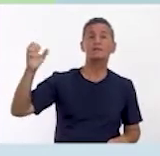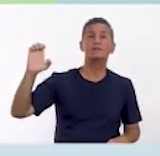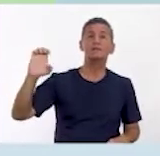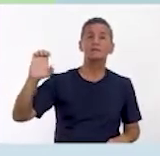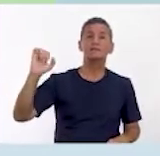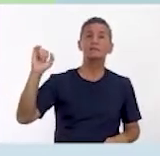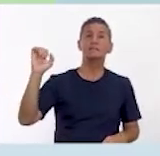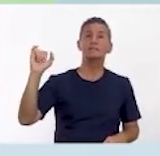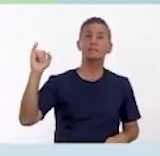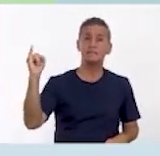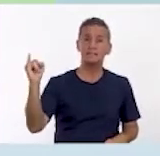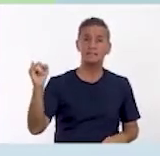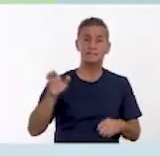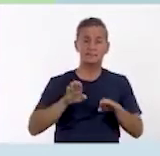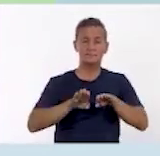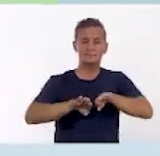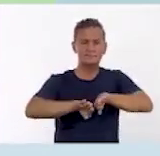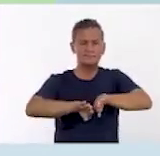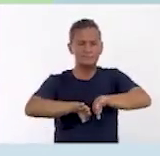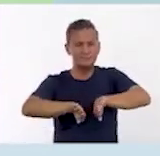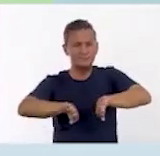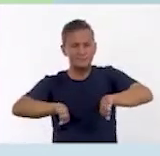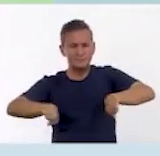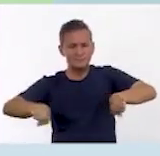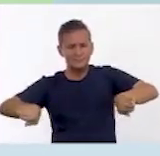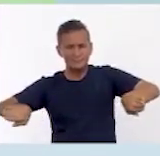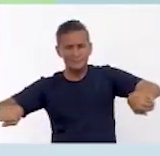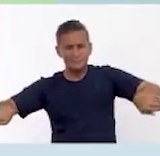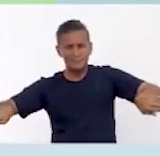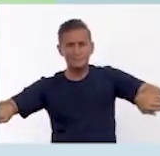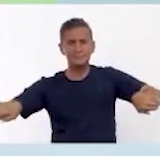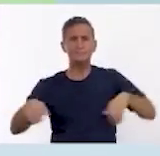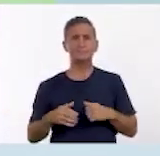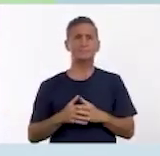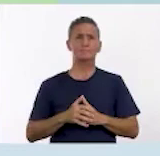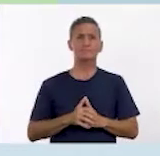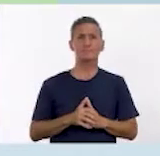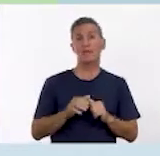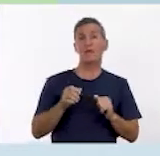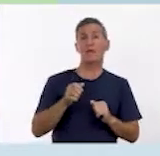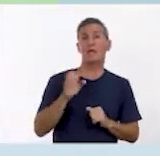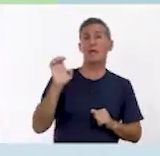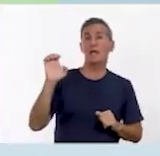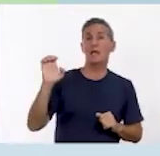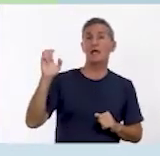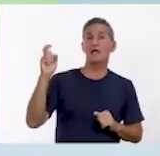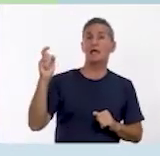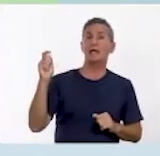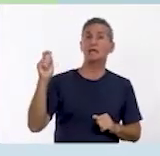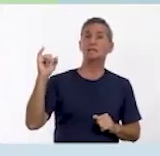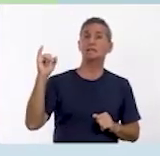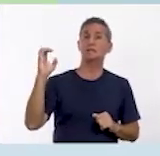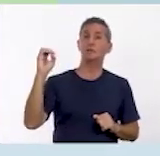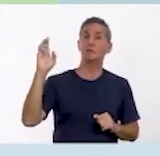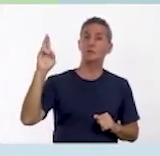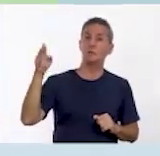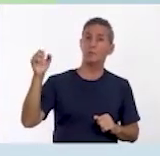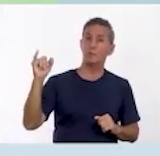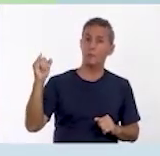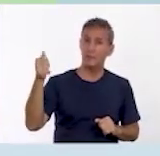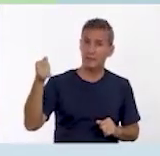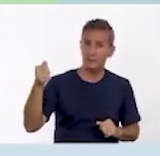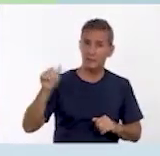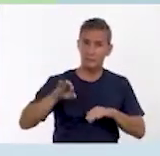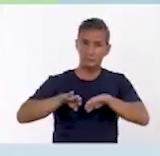al norte que está relacionado con la separación de Eritrea de Etiopía. Son